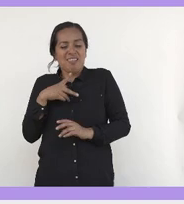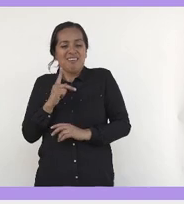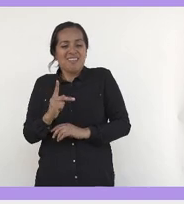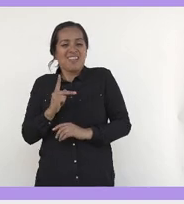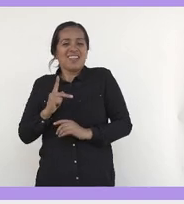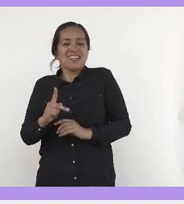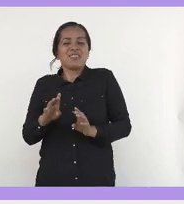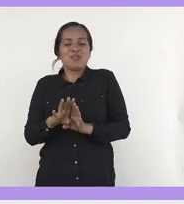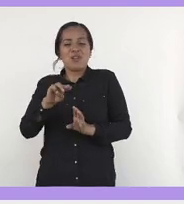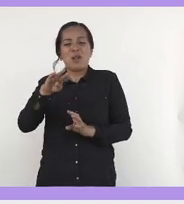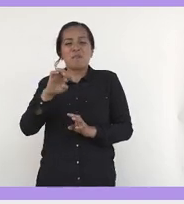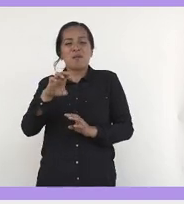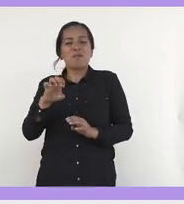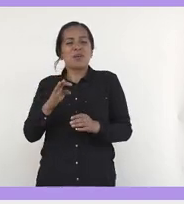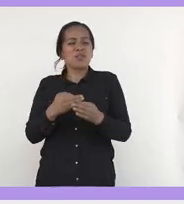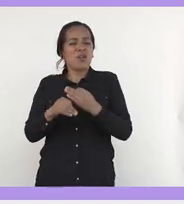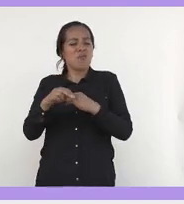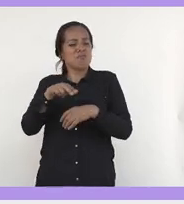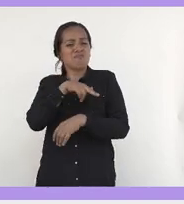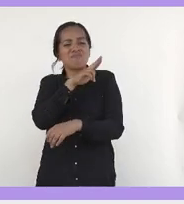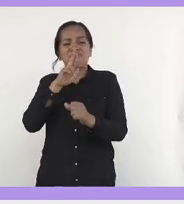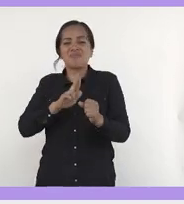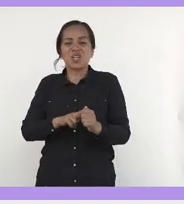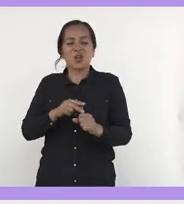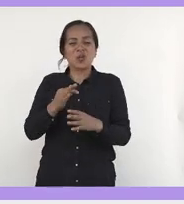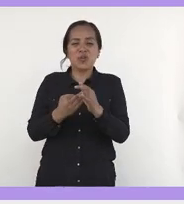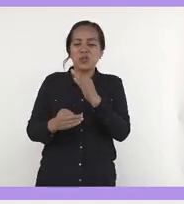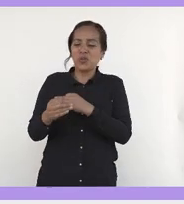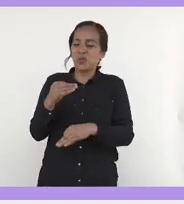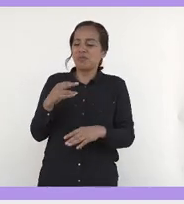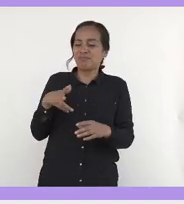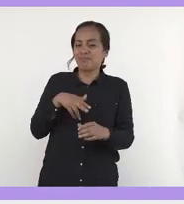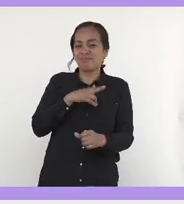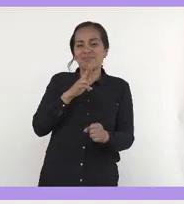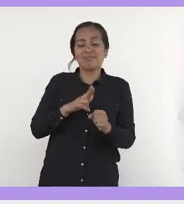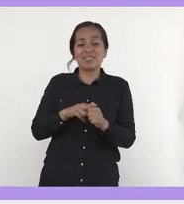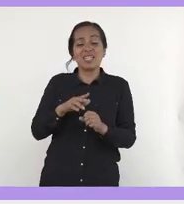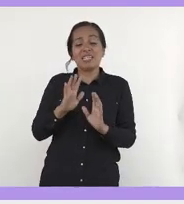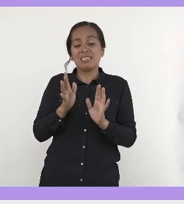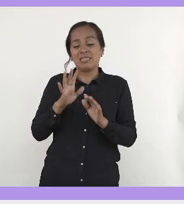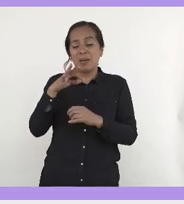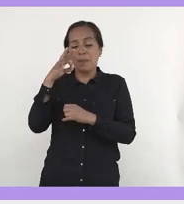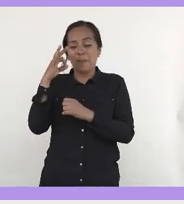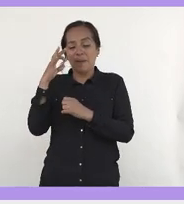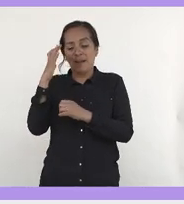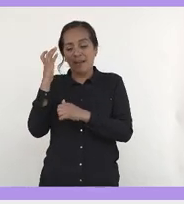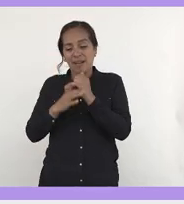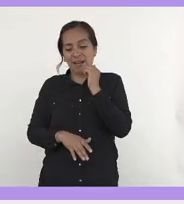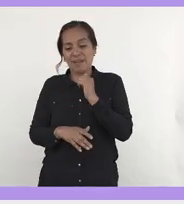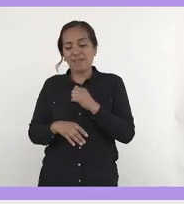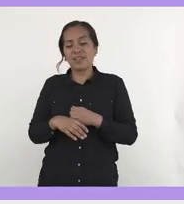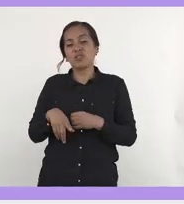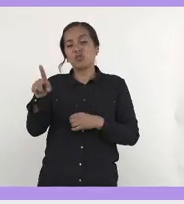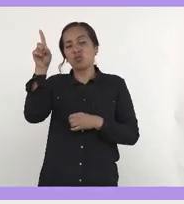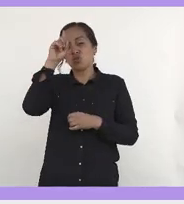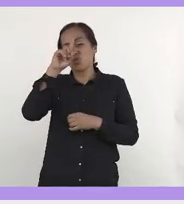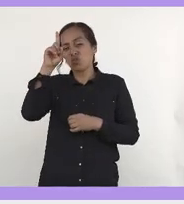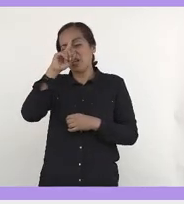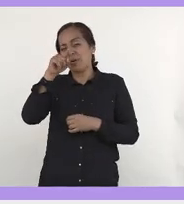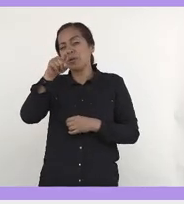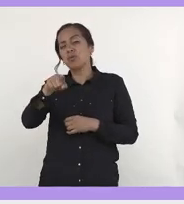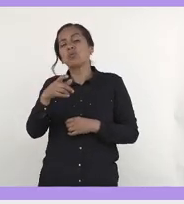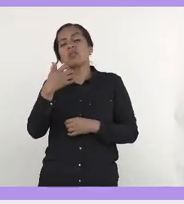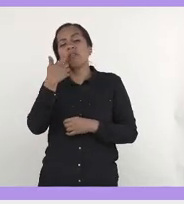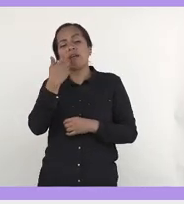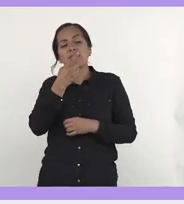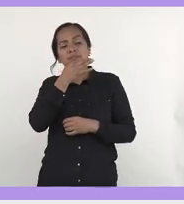con el meme o sea como que todo fue muy natural no O sea todo se dio muy naturalmente y ya para cerrar con broche de oro un consejo que tú quieras